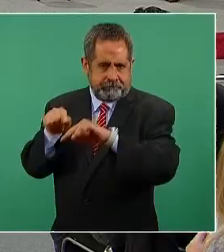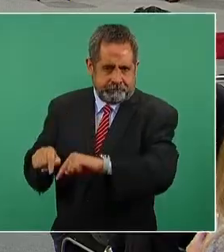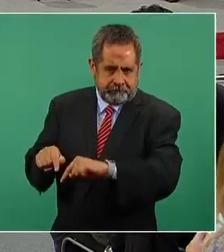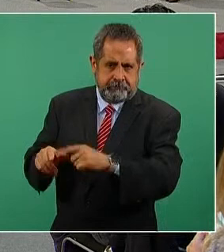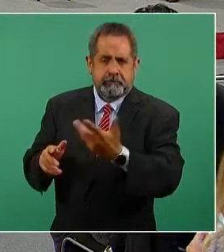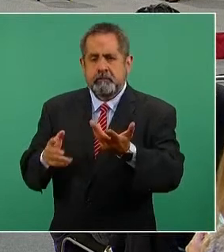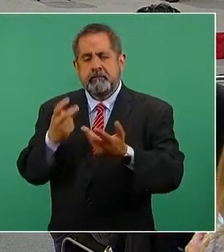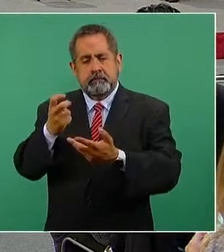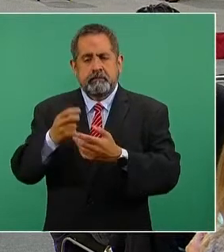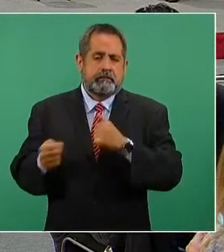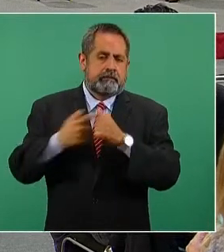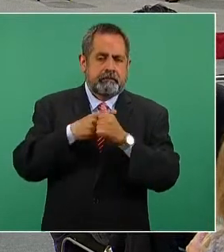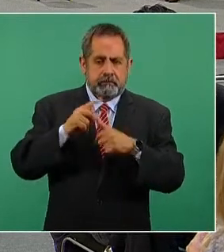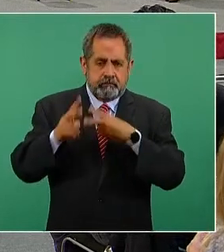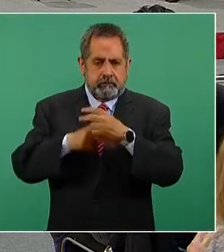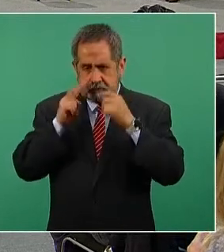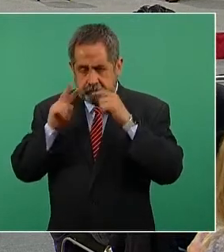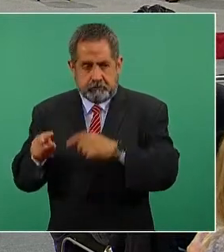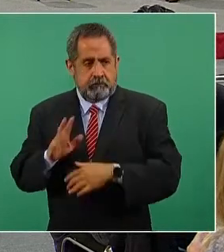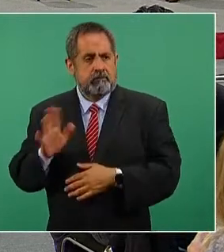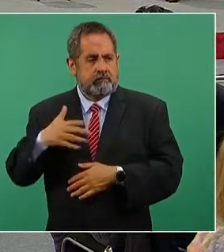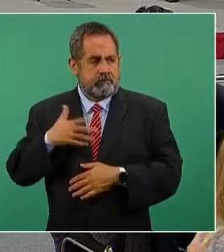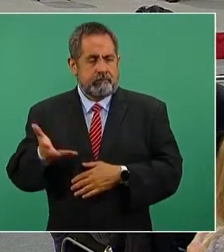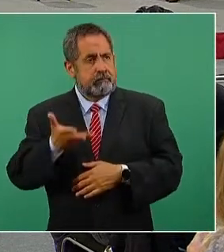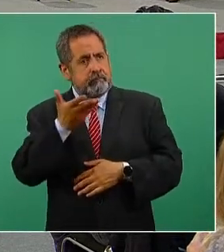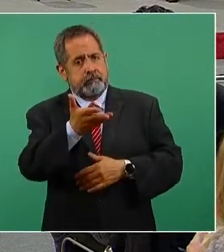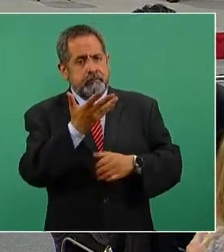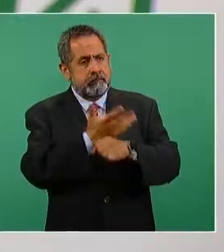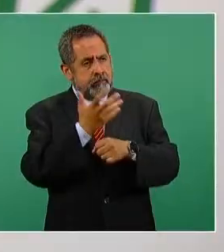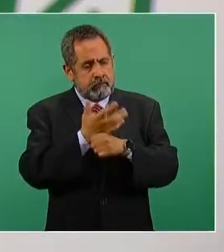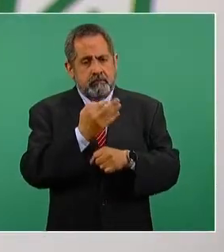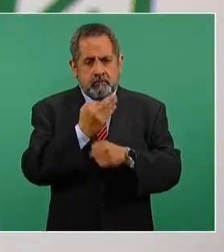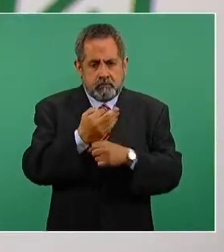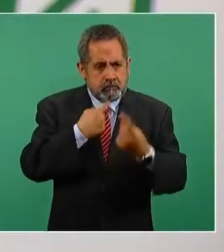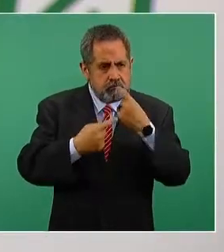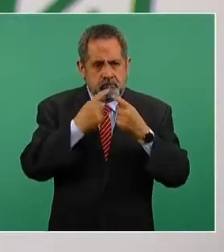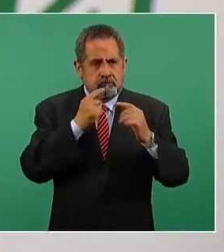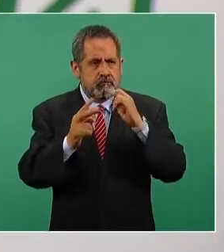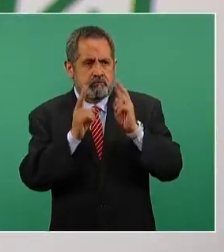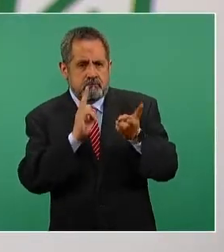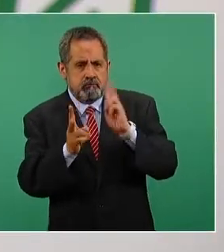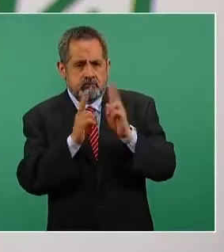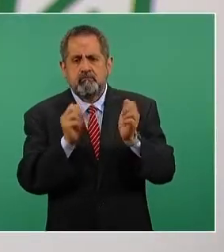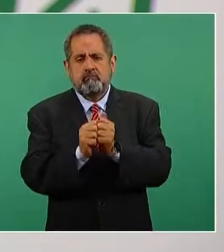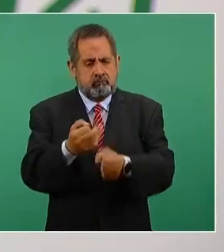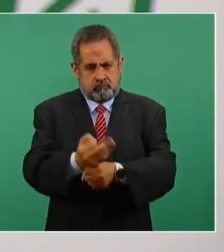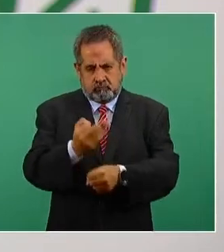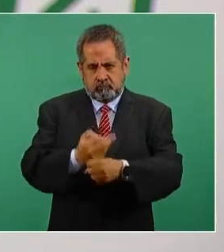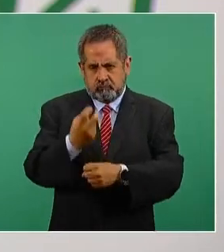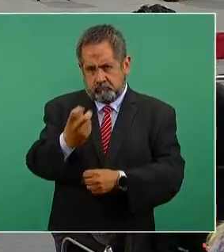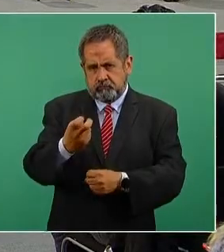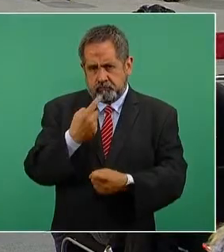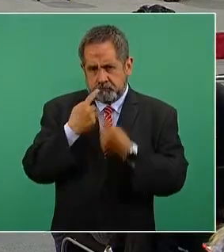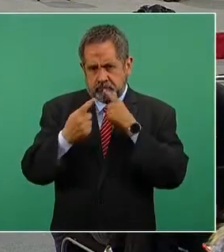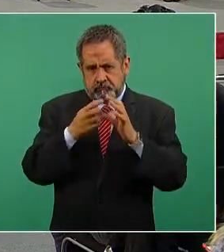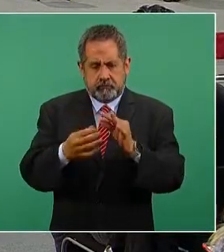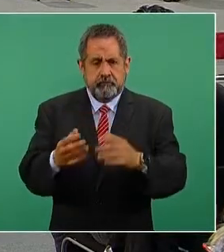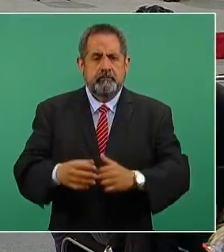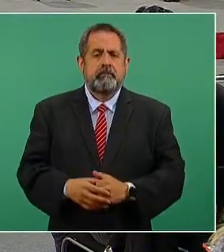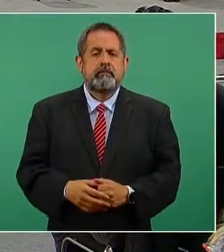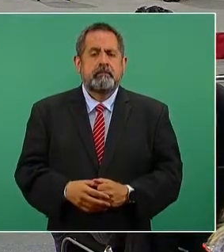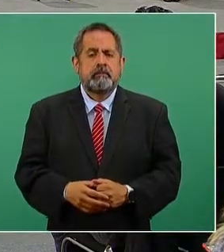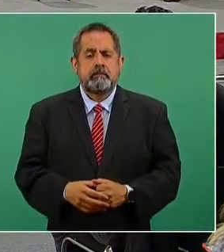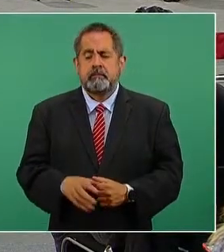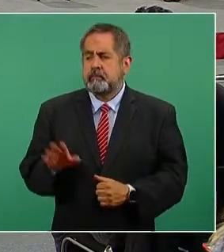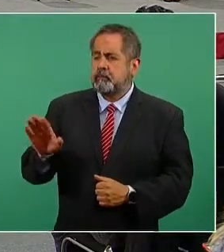pronto. Fue lo que ya le presentamos a Estados Unidos y es en donde se encuentra la conversación entre nuestros 2 países. En tanto, ¿qué va